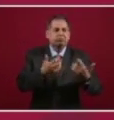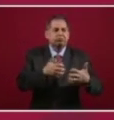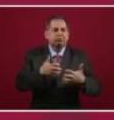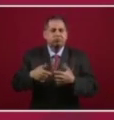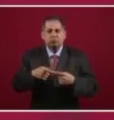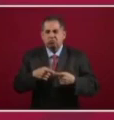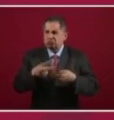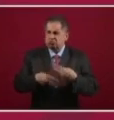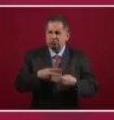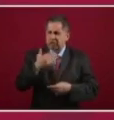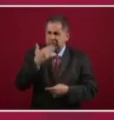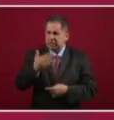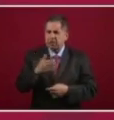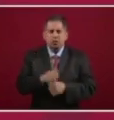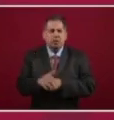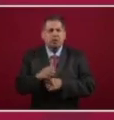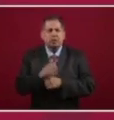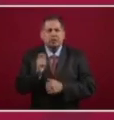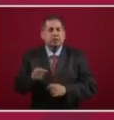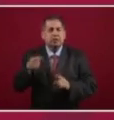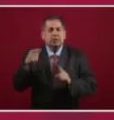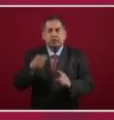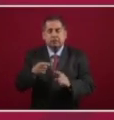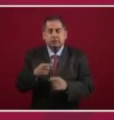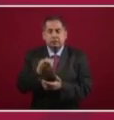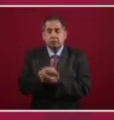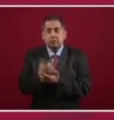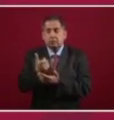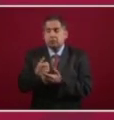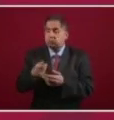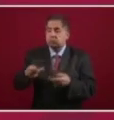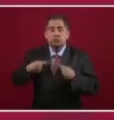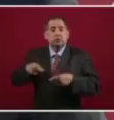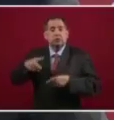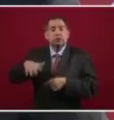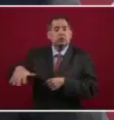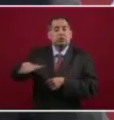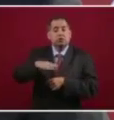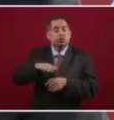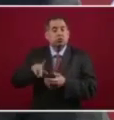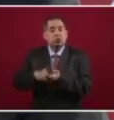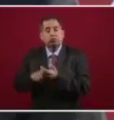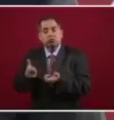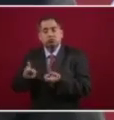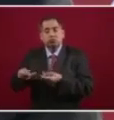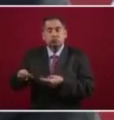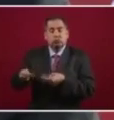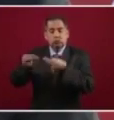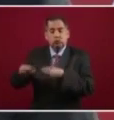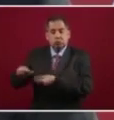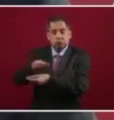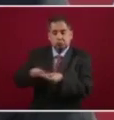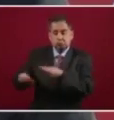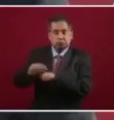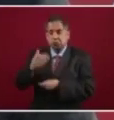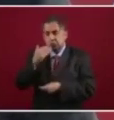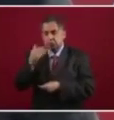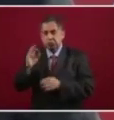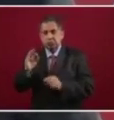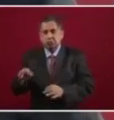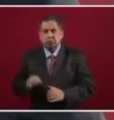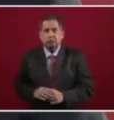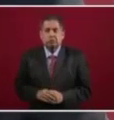en marcha, que es el de la economía popular. Ese va bien.